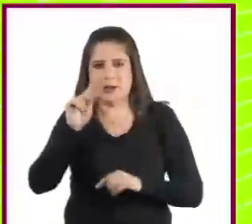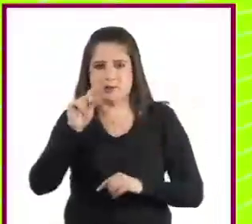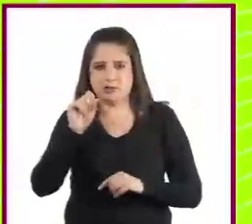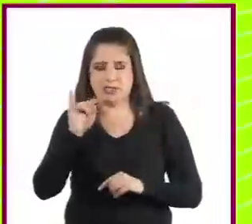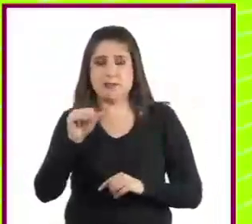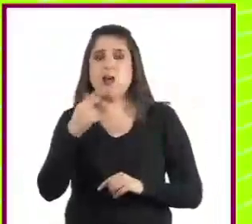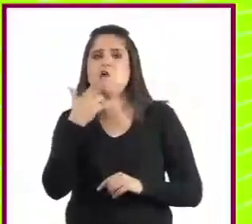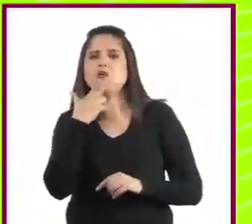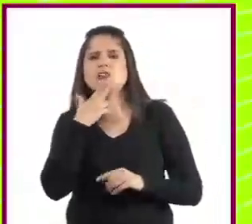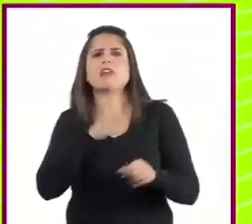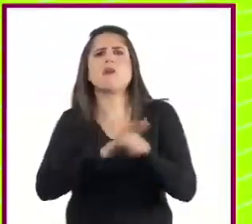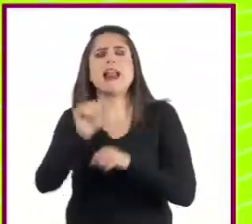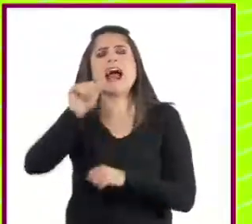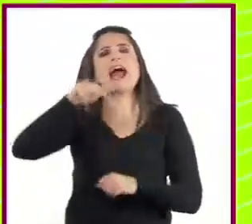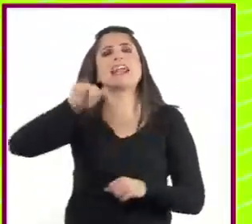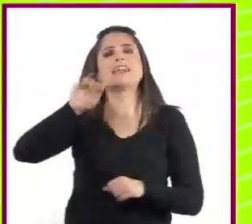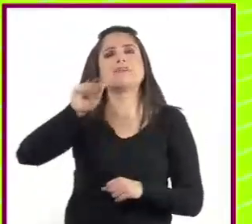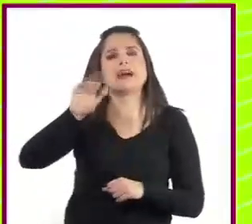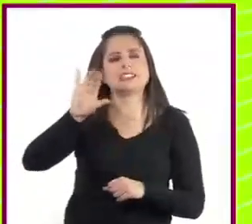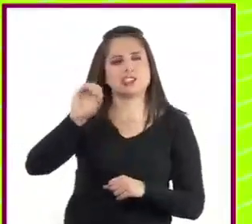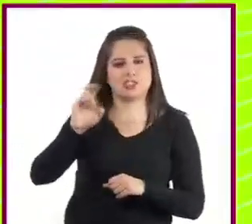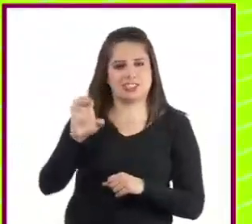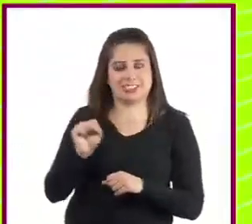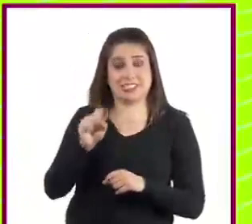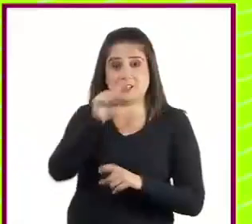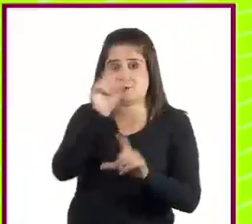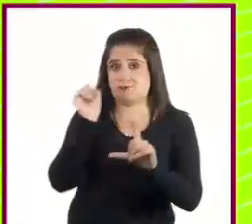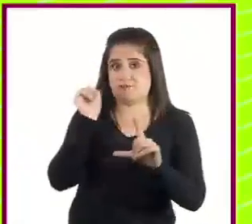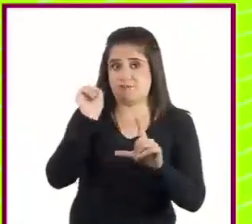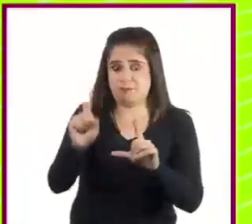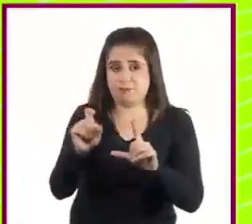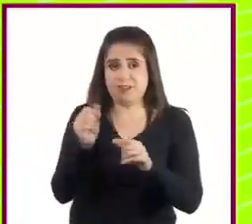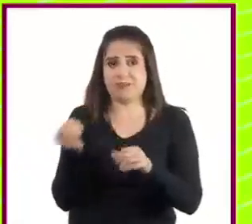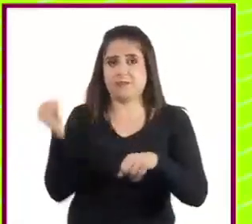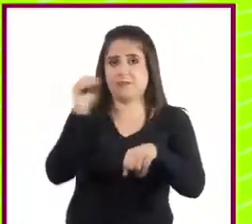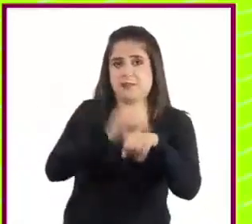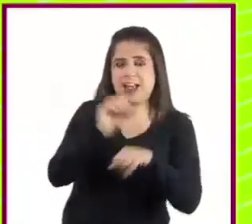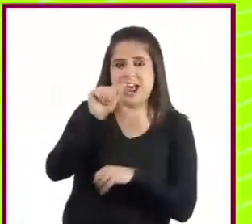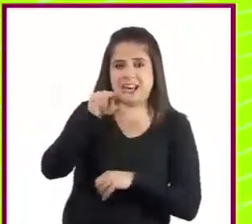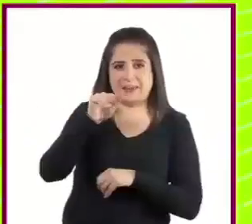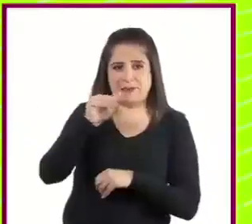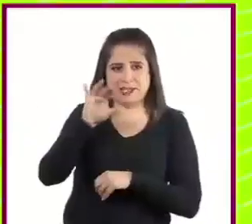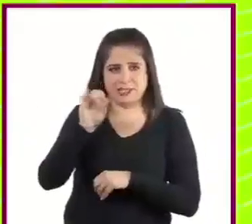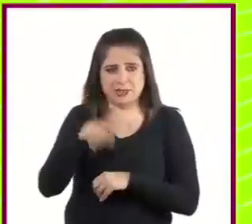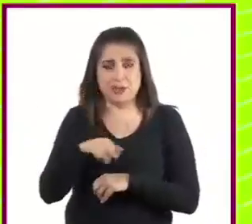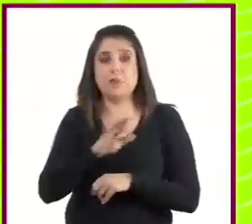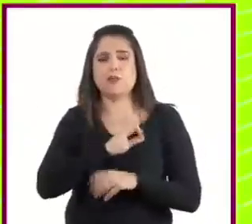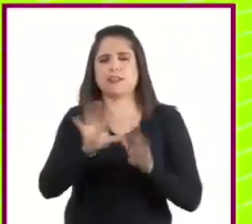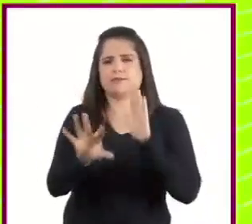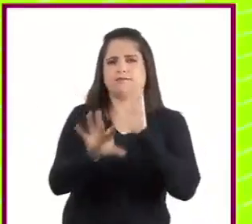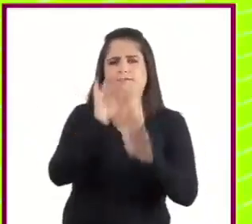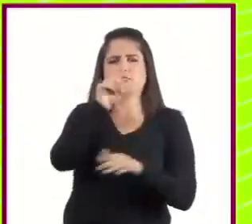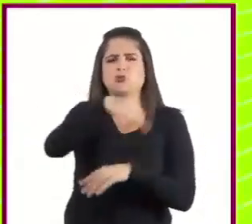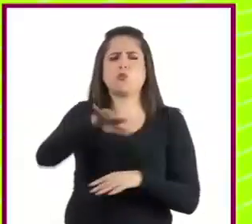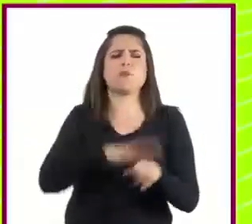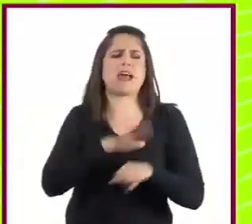la pestaña Animaciones. Damos clic en Agregar animación y seleccionamos la que más nos agrade.